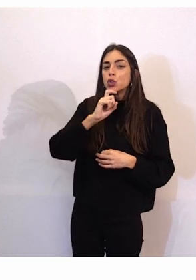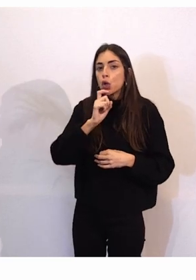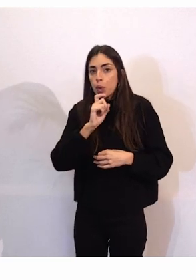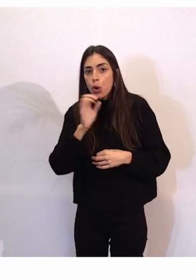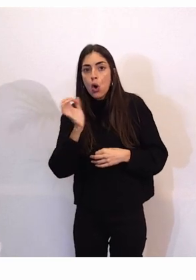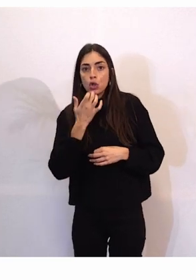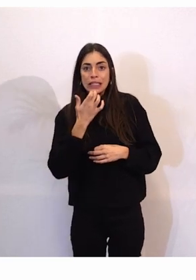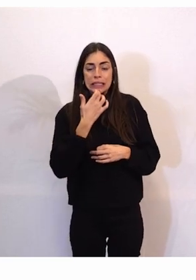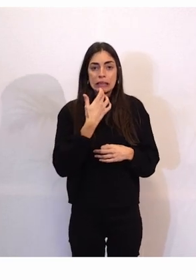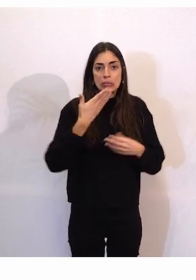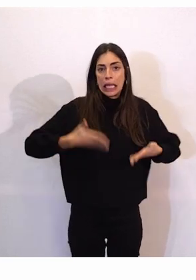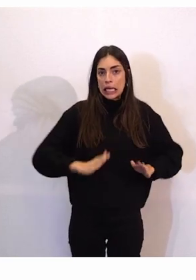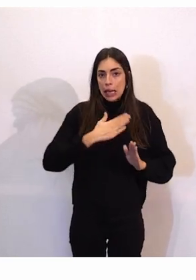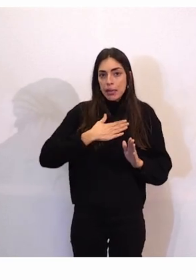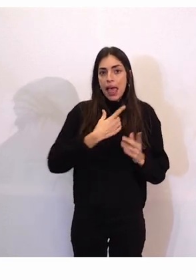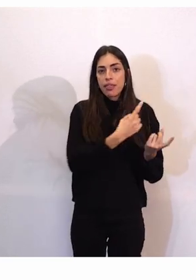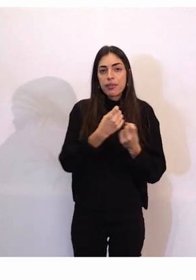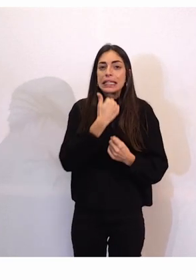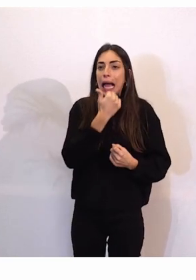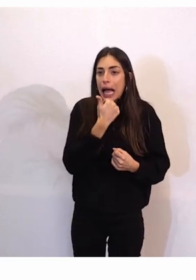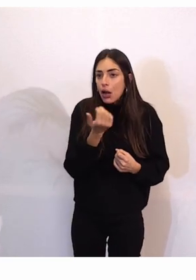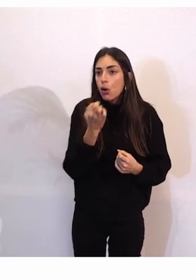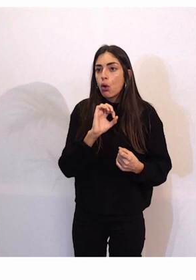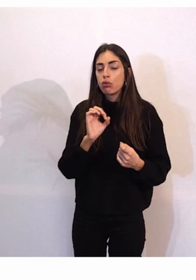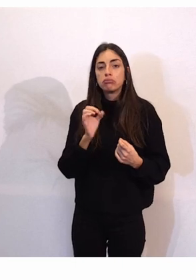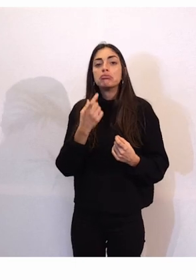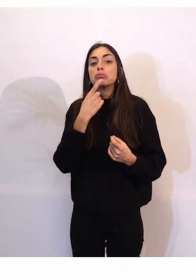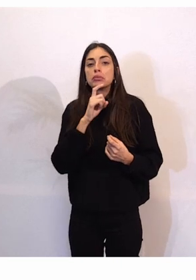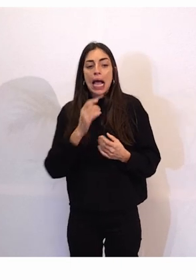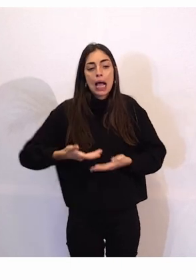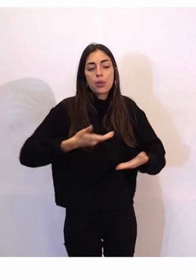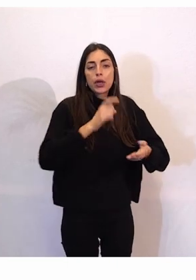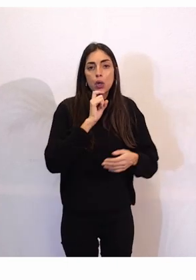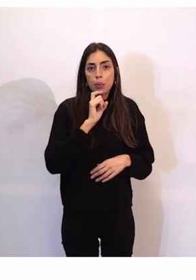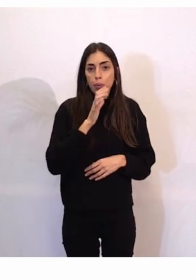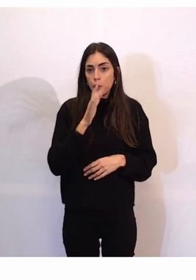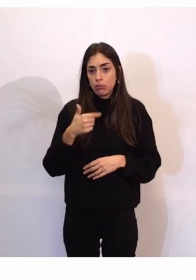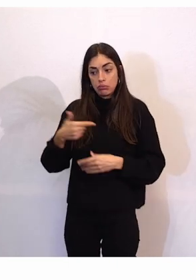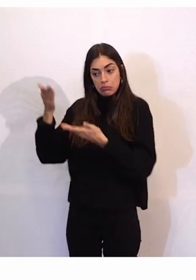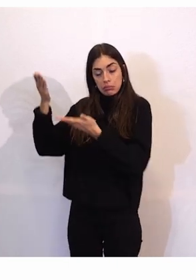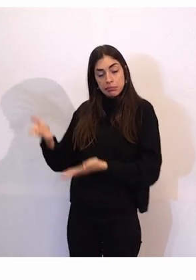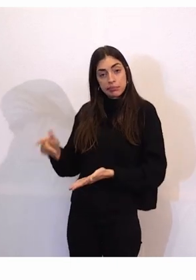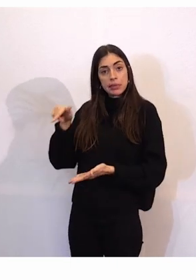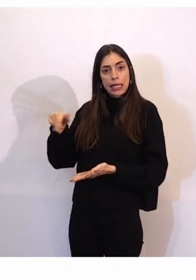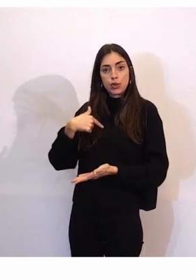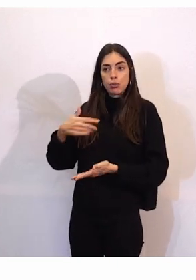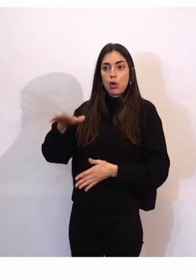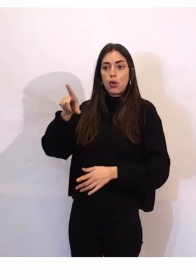que quiere ella a ellos, porque esta es muy selectiva. Aquí donde la ven es muy